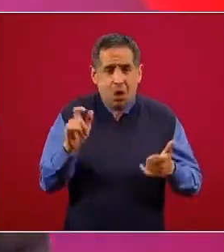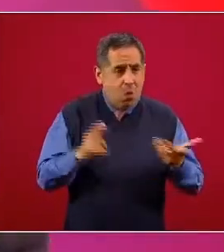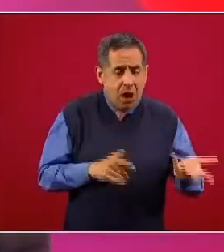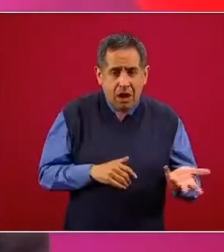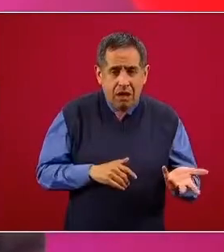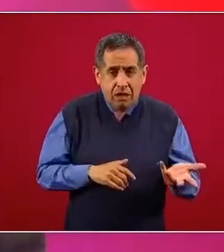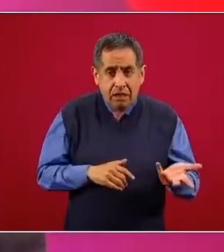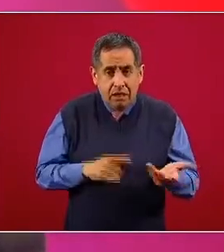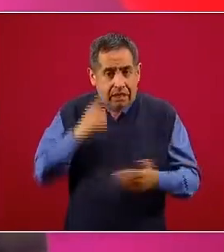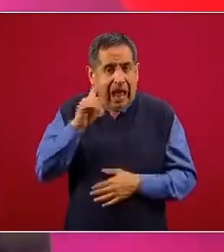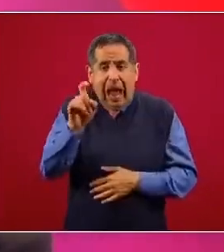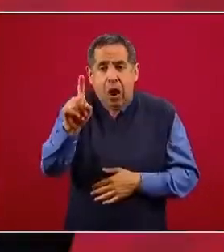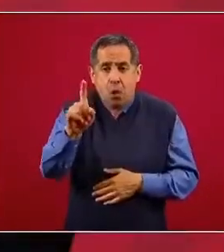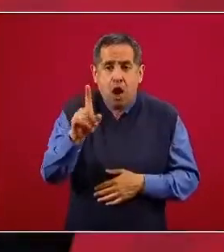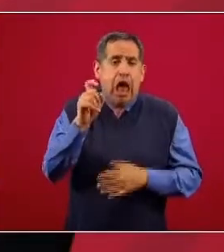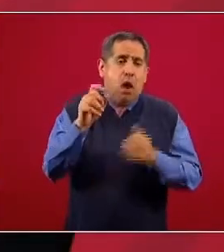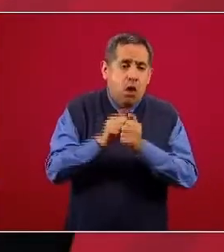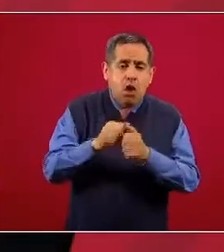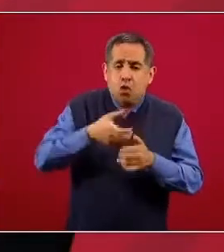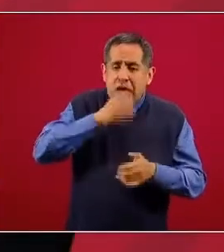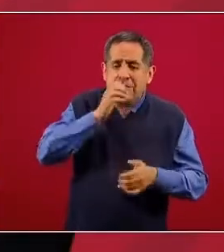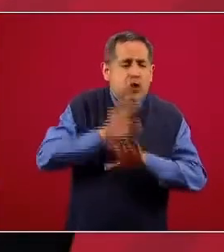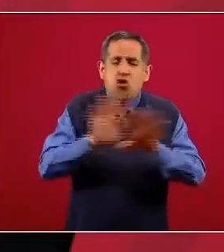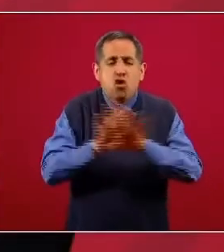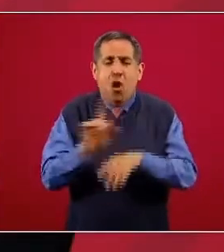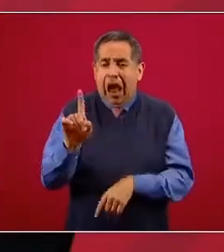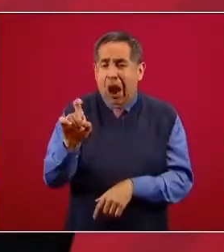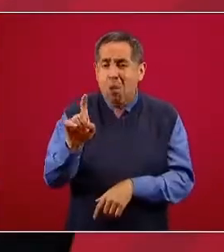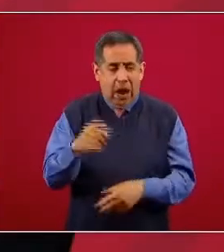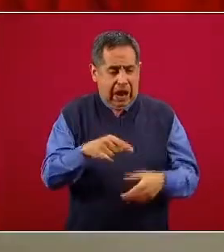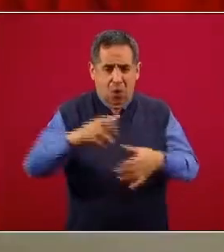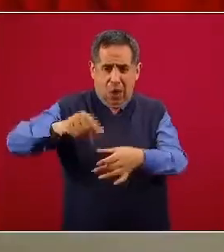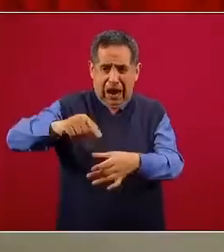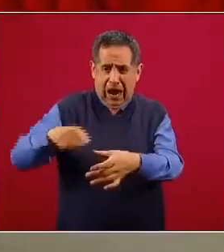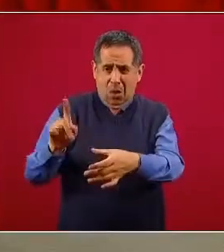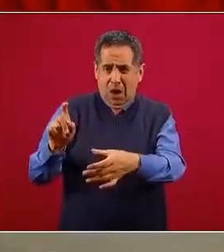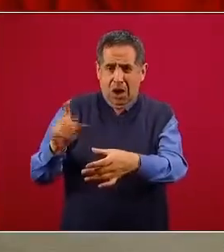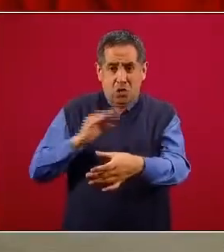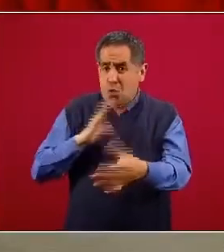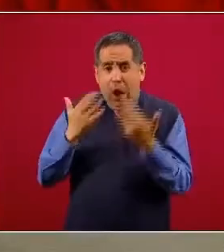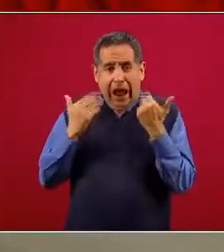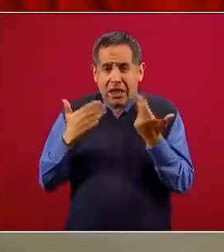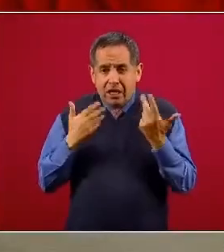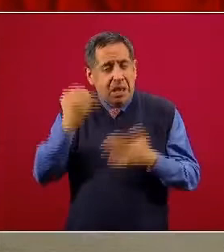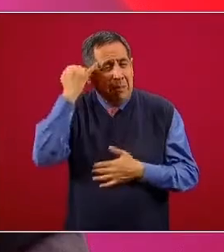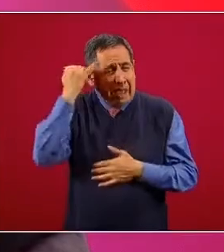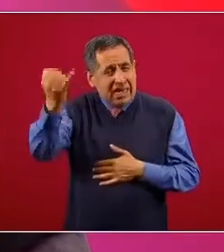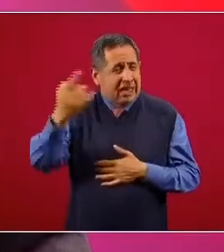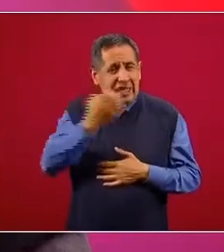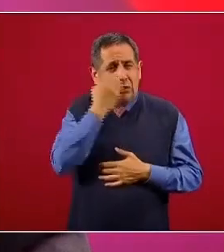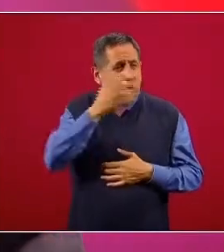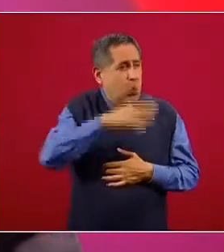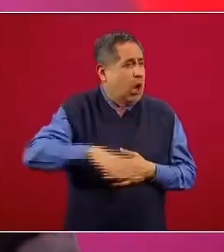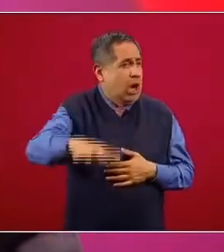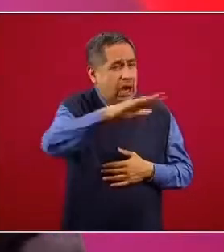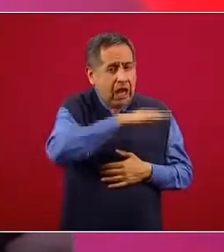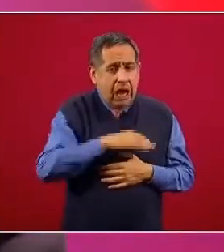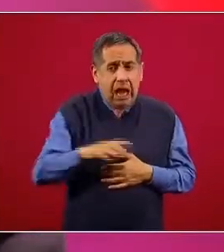Y estoy hablando de agua, no de agua potable, de agua. Imagínense ustedes un sistema nacional educativo